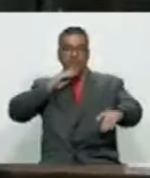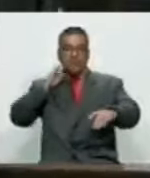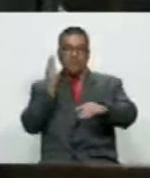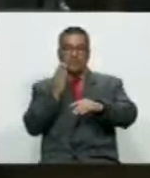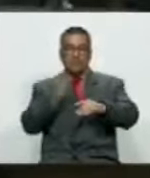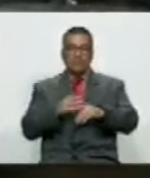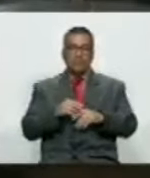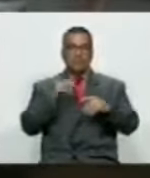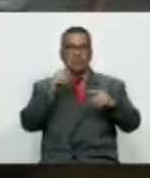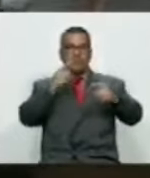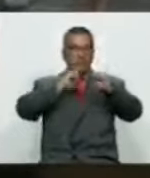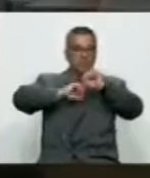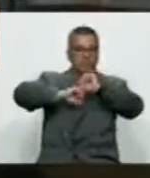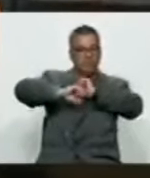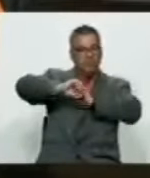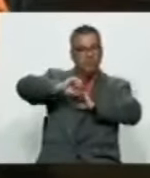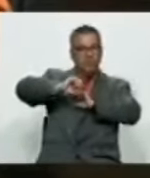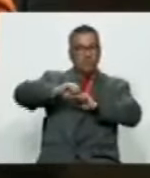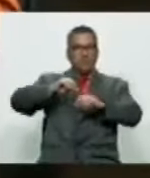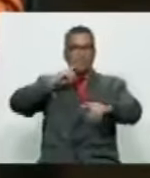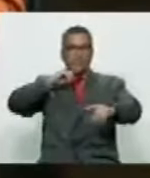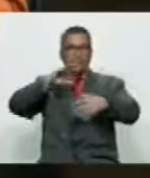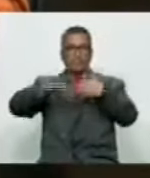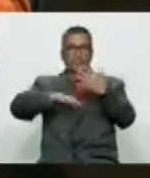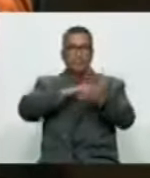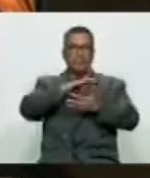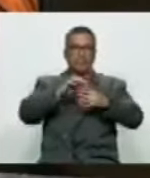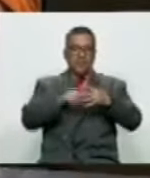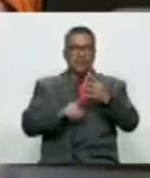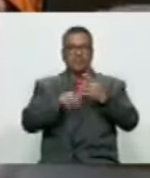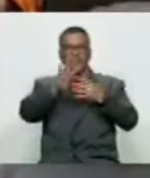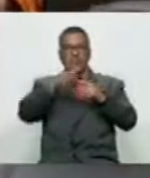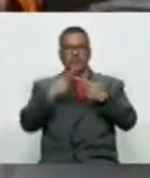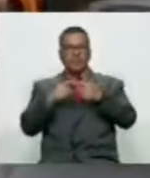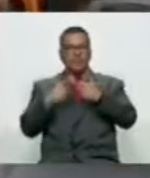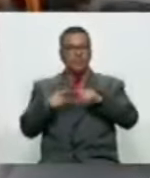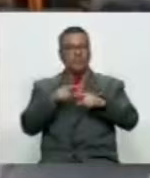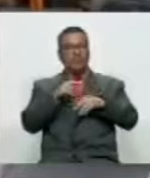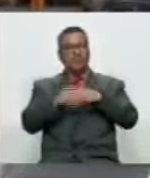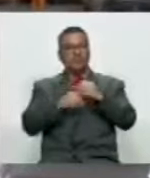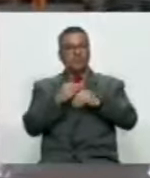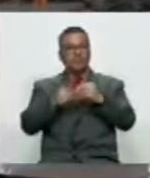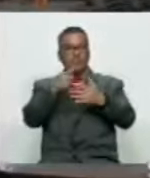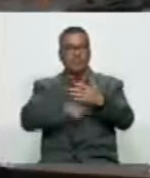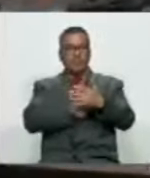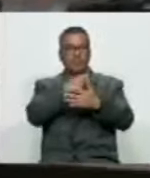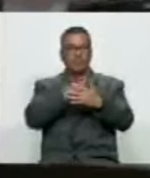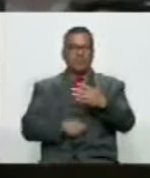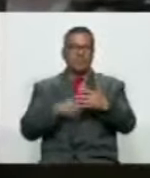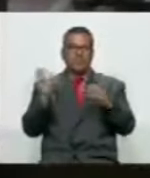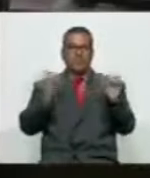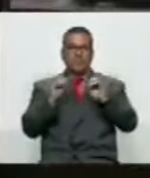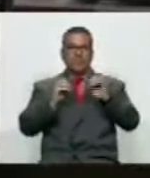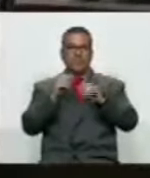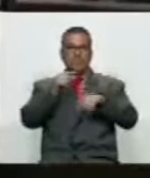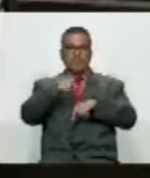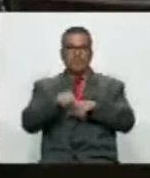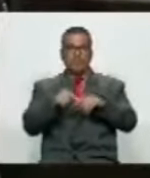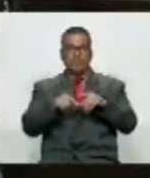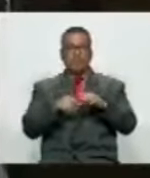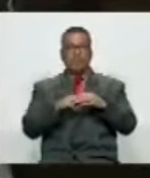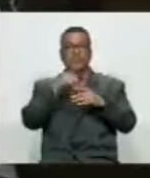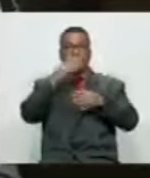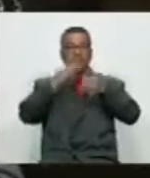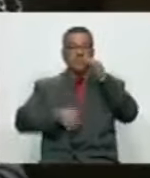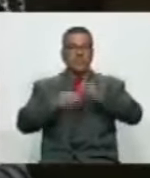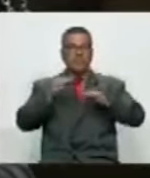incitación a la discriminación y a la violencia. 4. Cualquier otro acto prohibido o sancionado en el